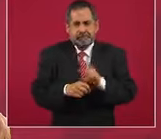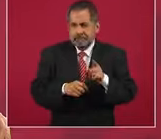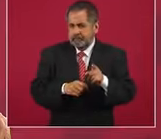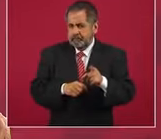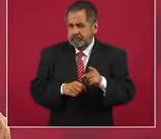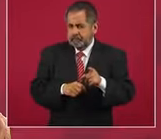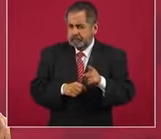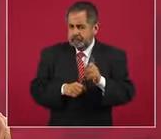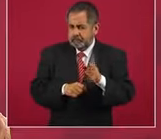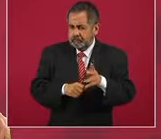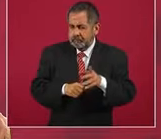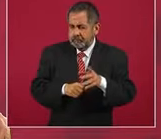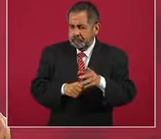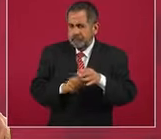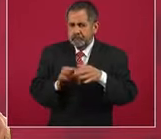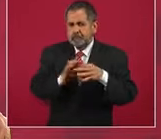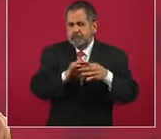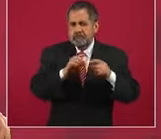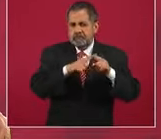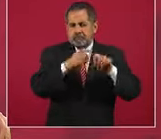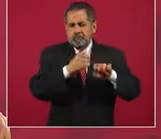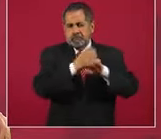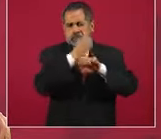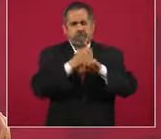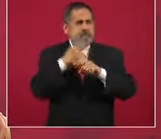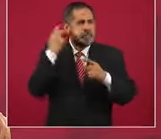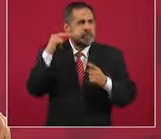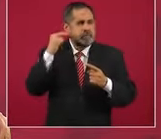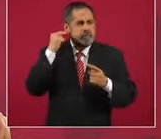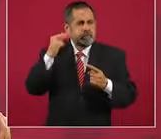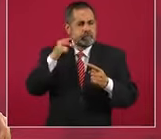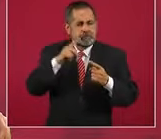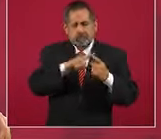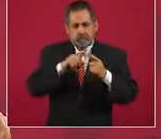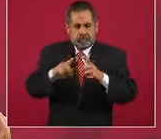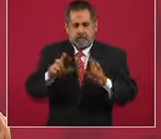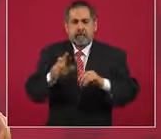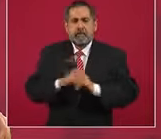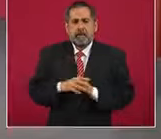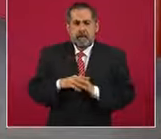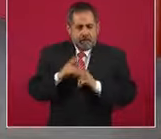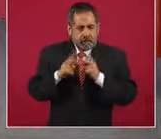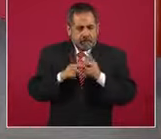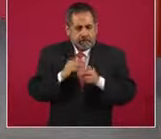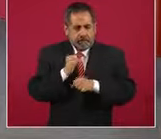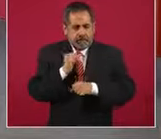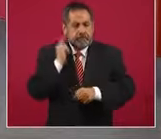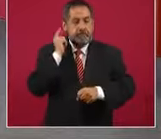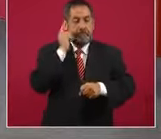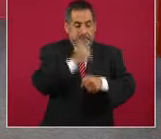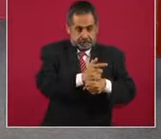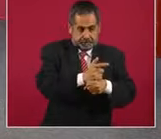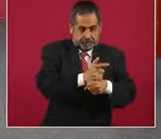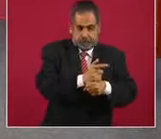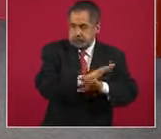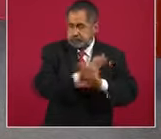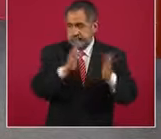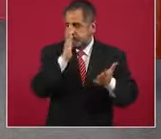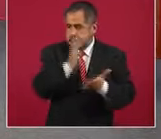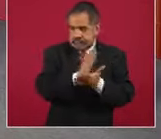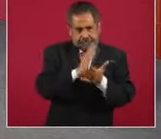relacionados más a algunos estados, Veracruz y otros estados, y se detectó y se